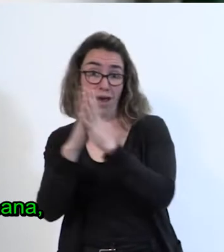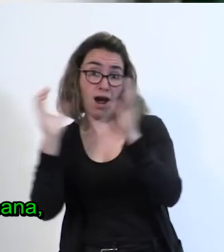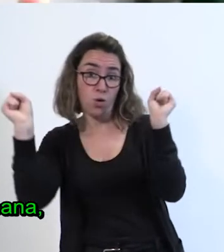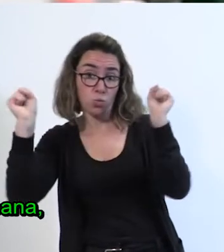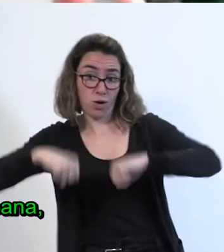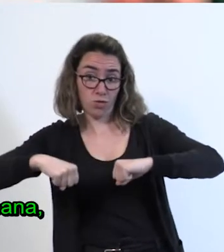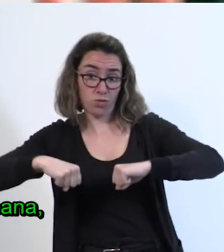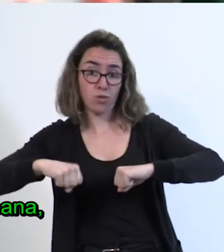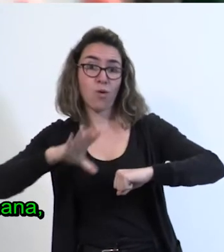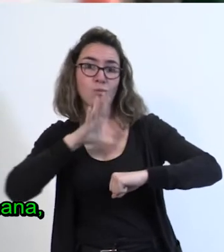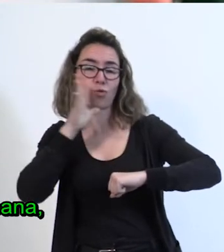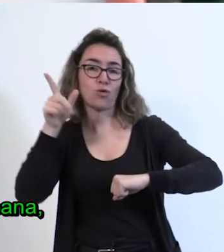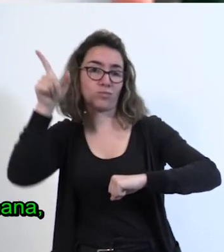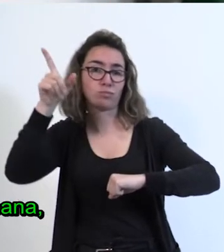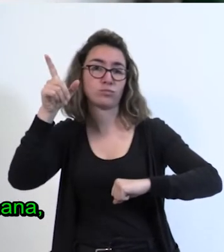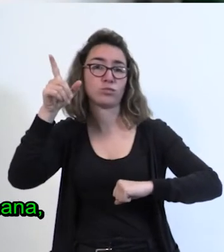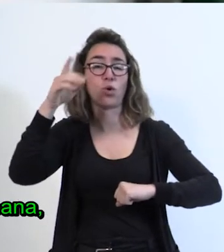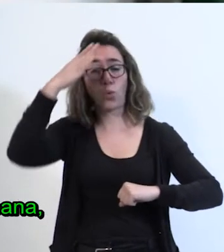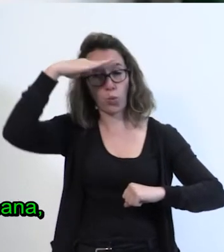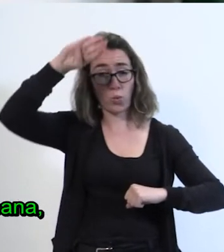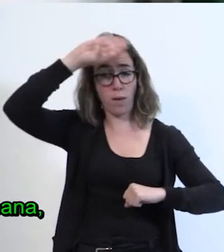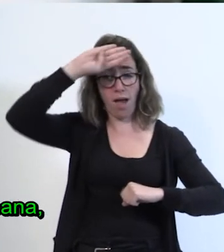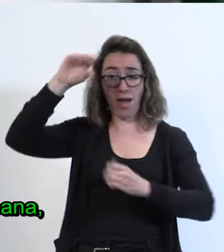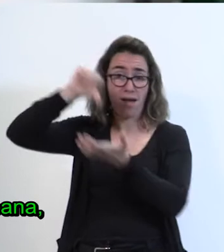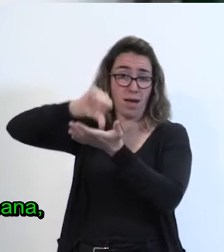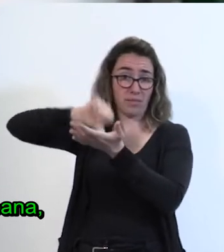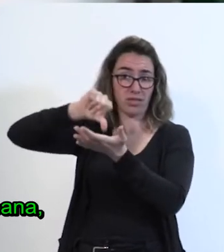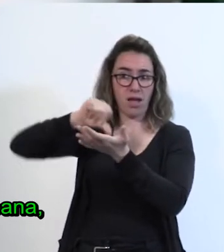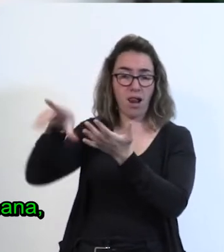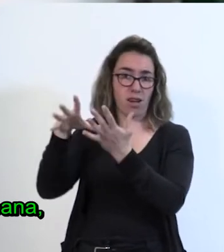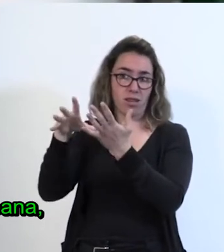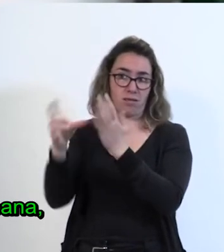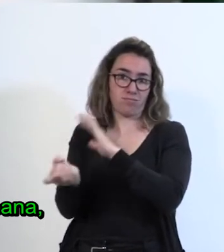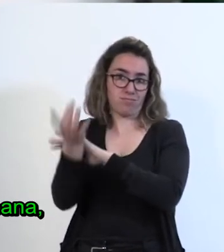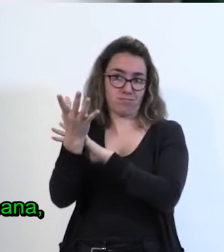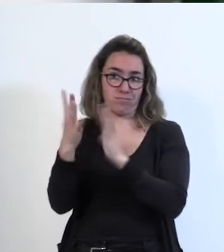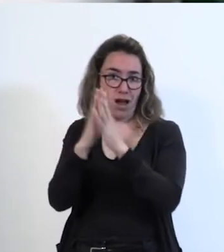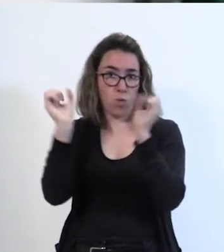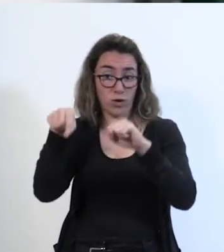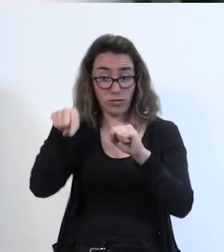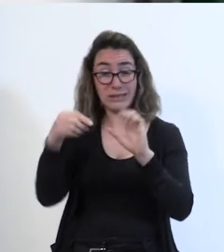sale de las reuniones en La Habana, era un acuerdo que contenía